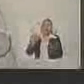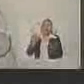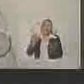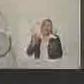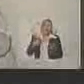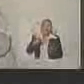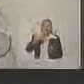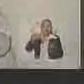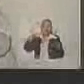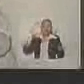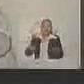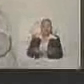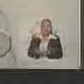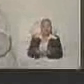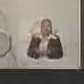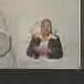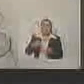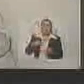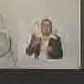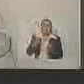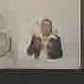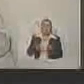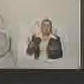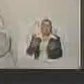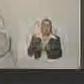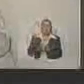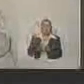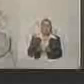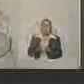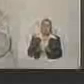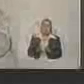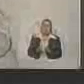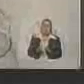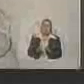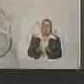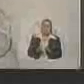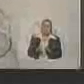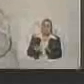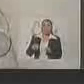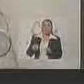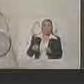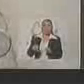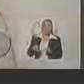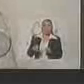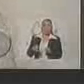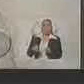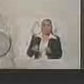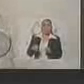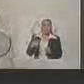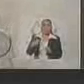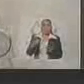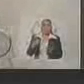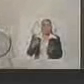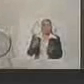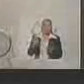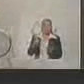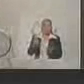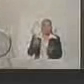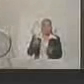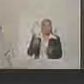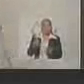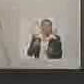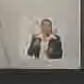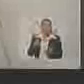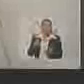Definitivamente el tema de la seguridad es medular. Para poder impulsar la delegación debemos de contar con zonas seguras. Tenemos